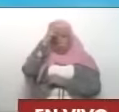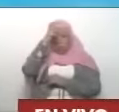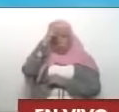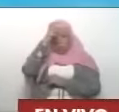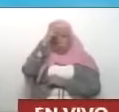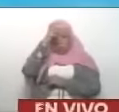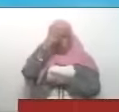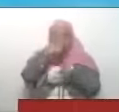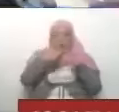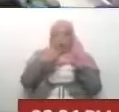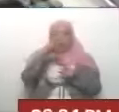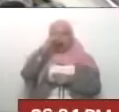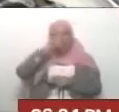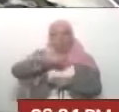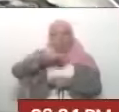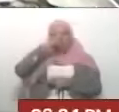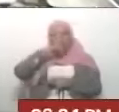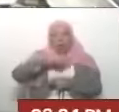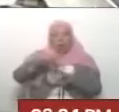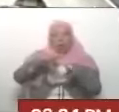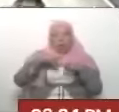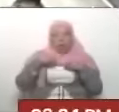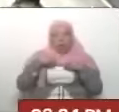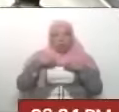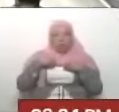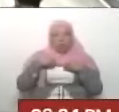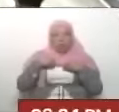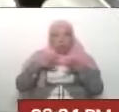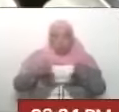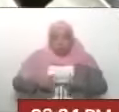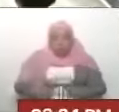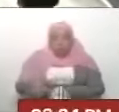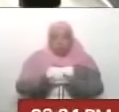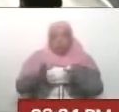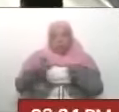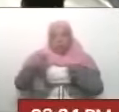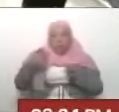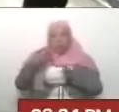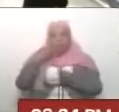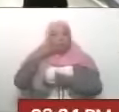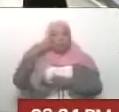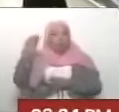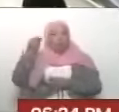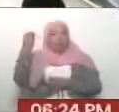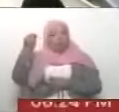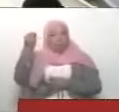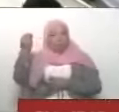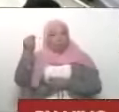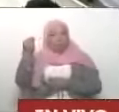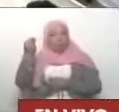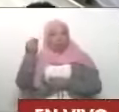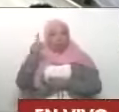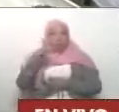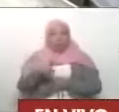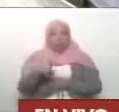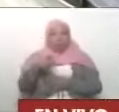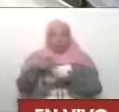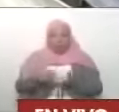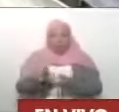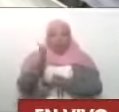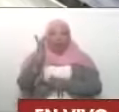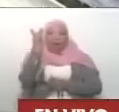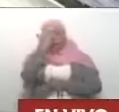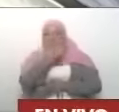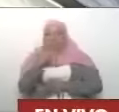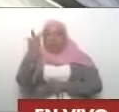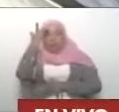otros tantos, está reconociéndose a usted en su origen. Eso le da una noción de orgullo. Eso no los borraron. Pero también son de origen africano.